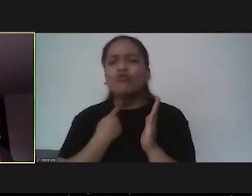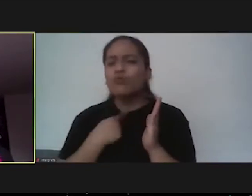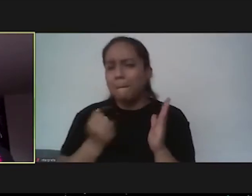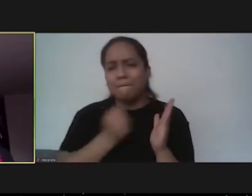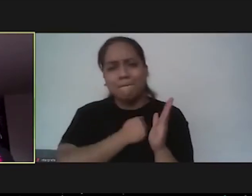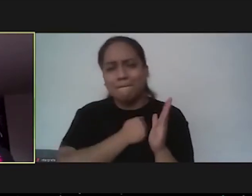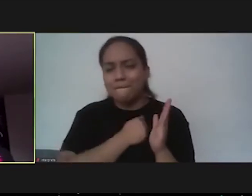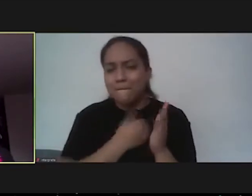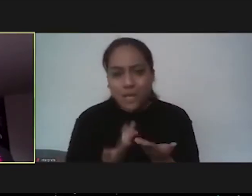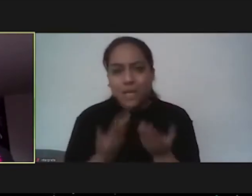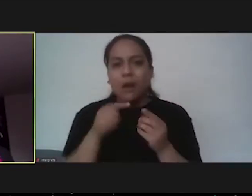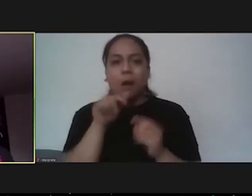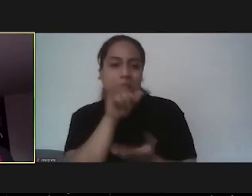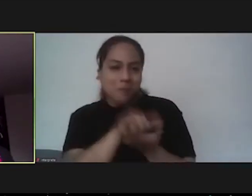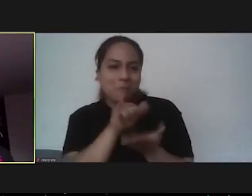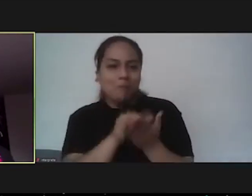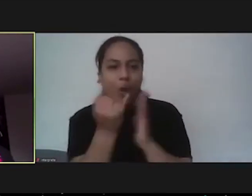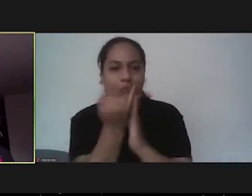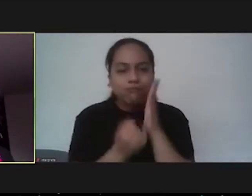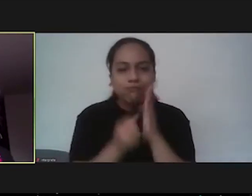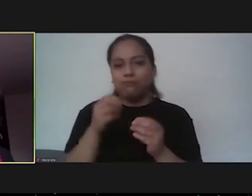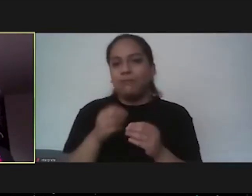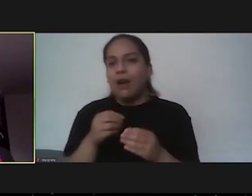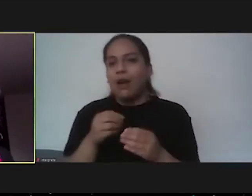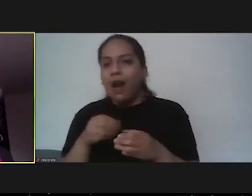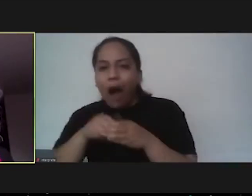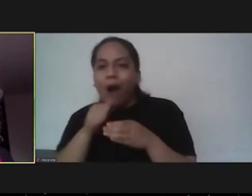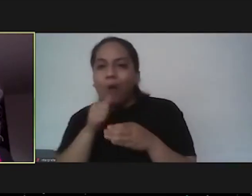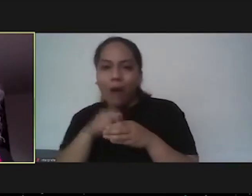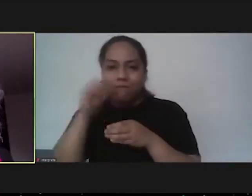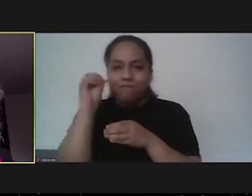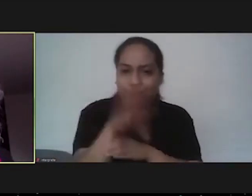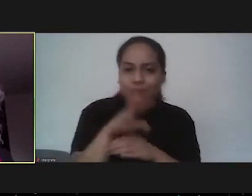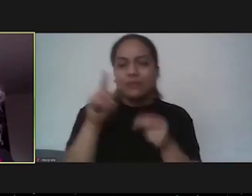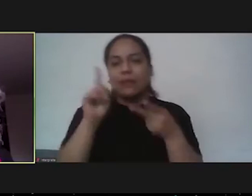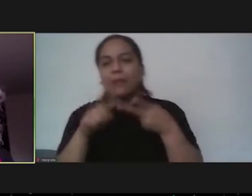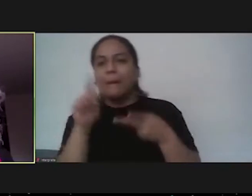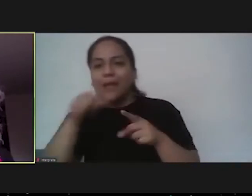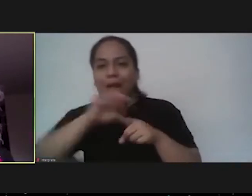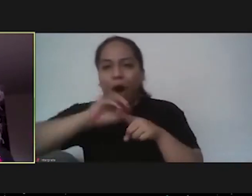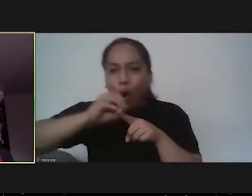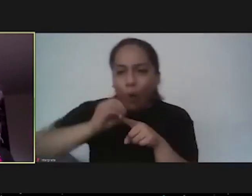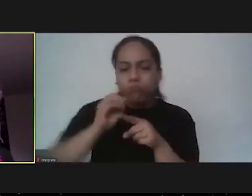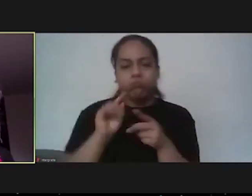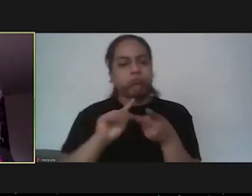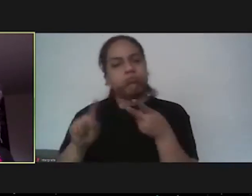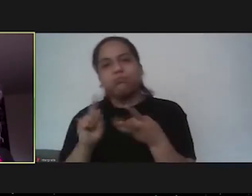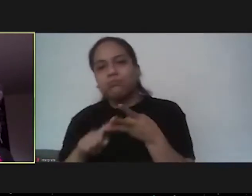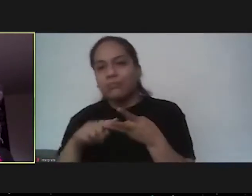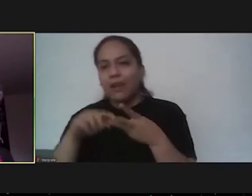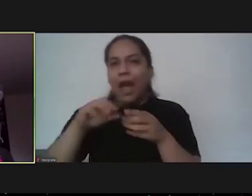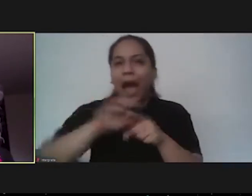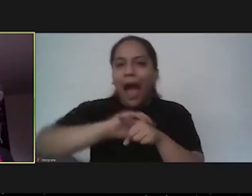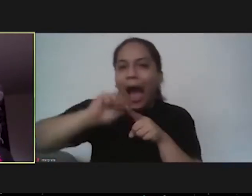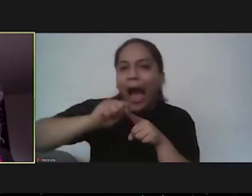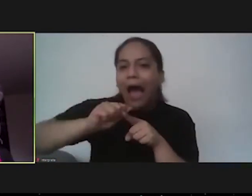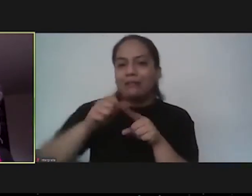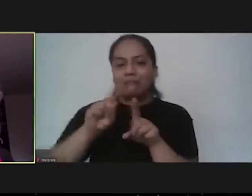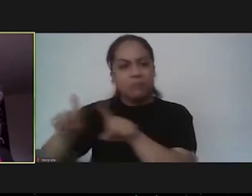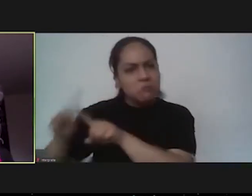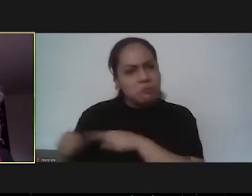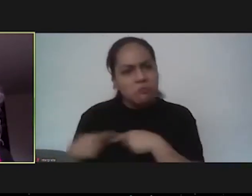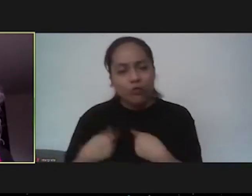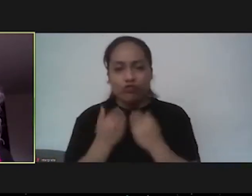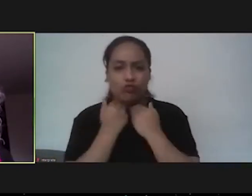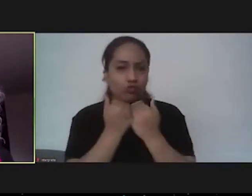Entonces, en estos dibujos hay tintas, hay acuarelas, hay acrílicos y pues no sé,